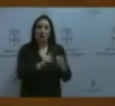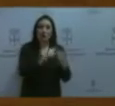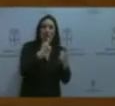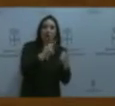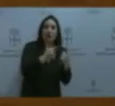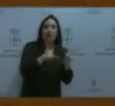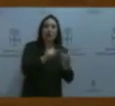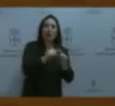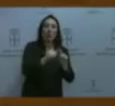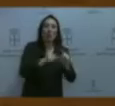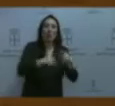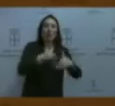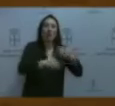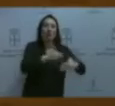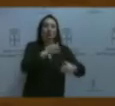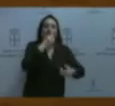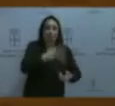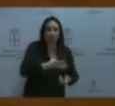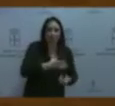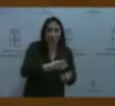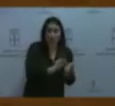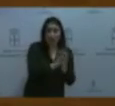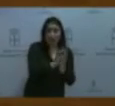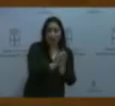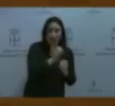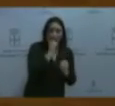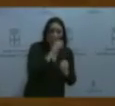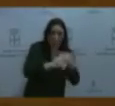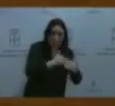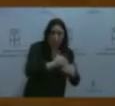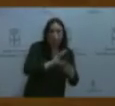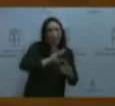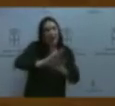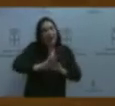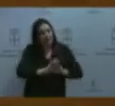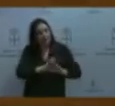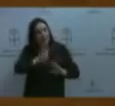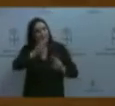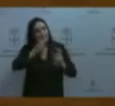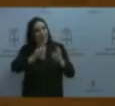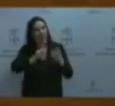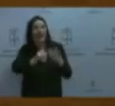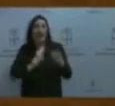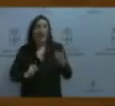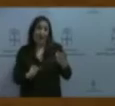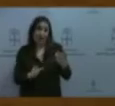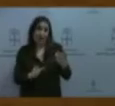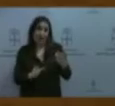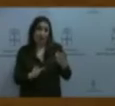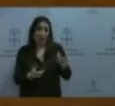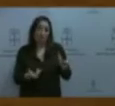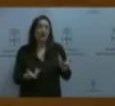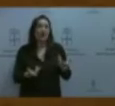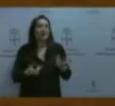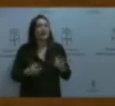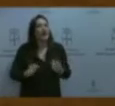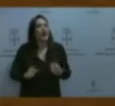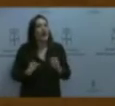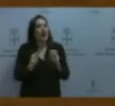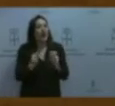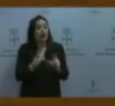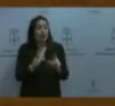¿no?, de operatividad del servicio, pero por otro lado está el gasto. No podemos ignorar el peso que tiene y la influencia de